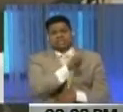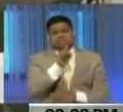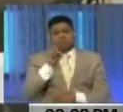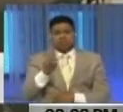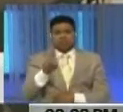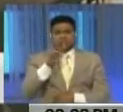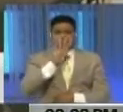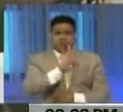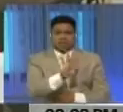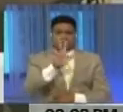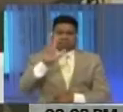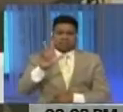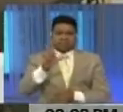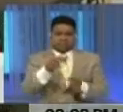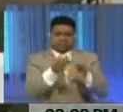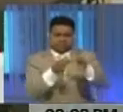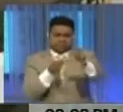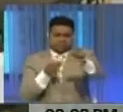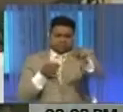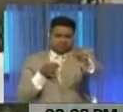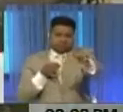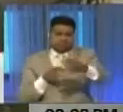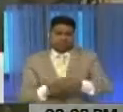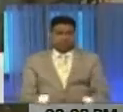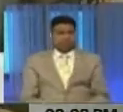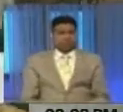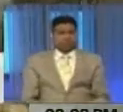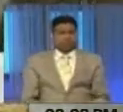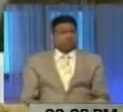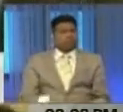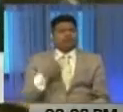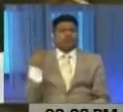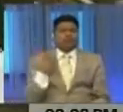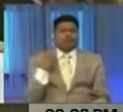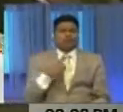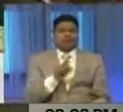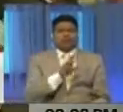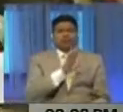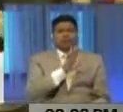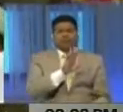111.843 kilómetros cuadrados, pero no son solo